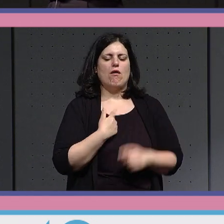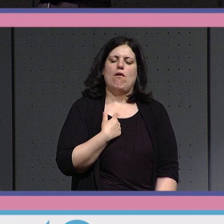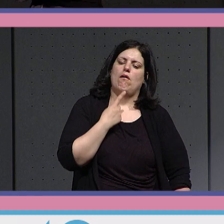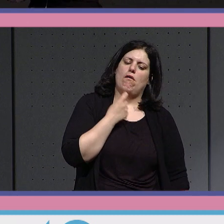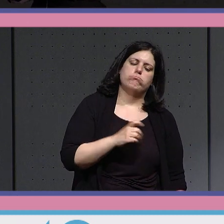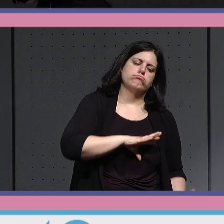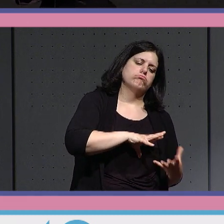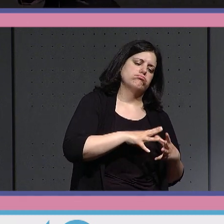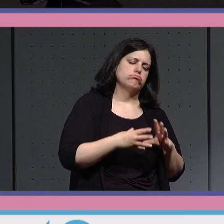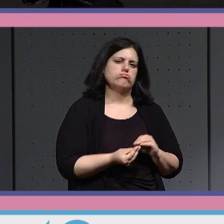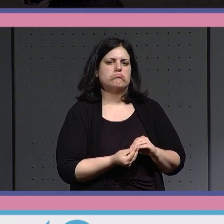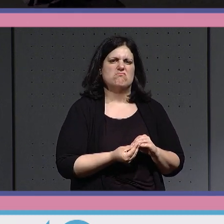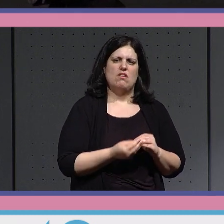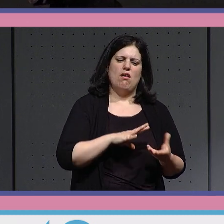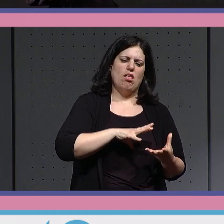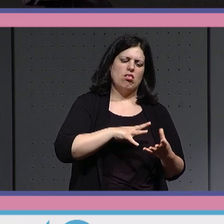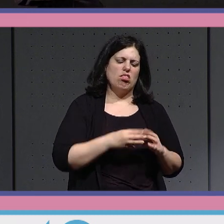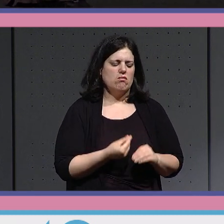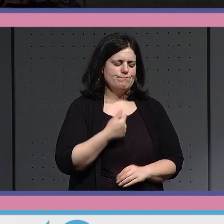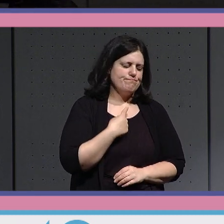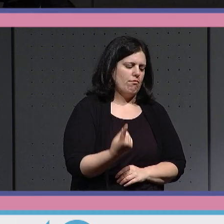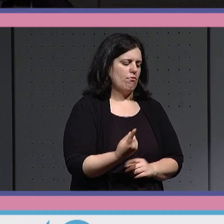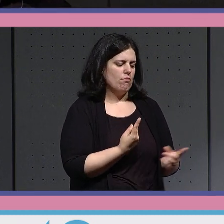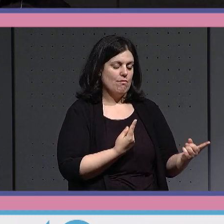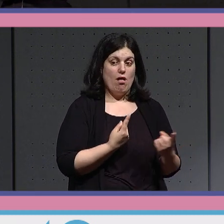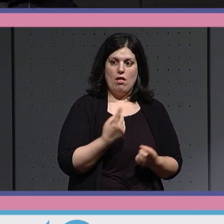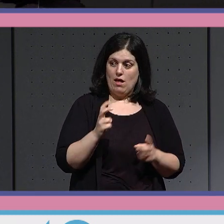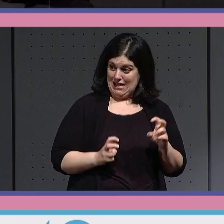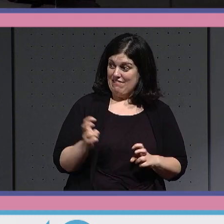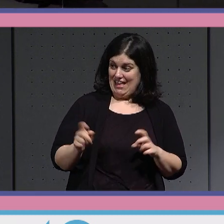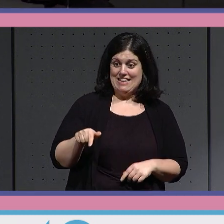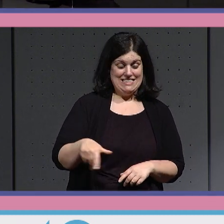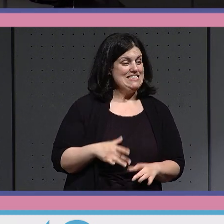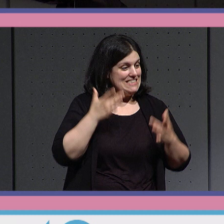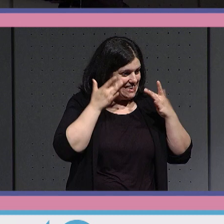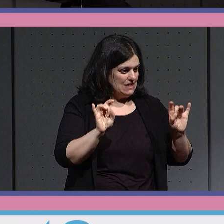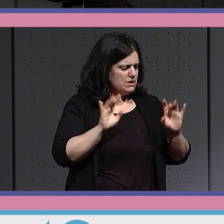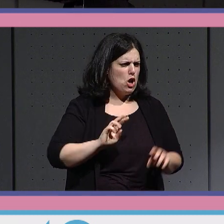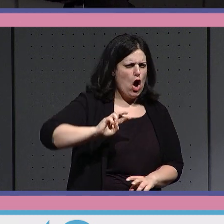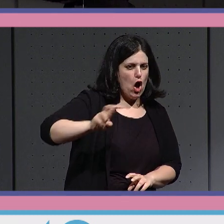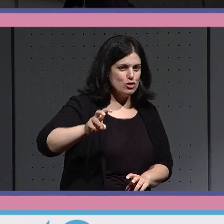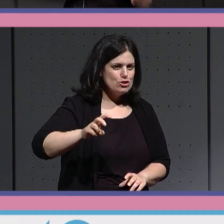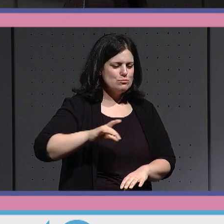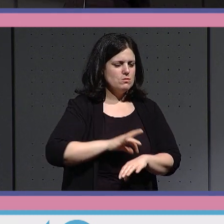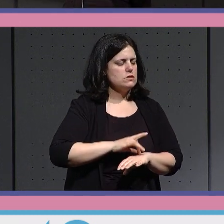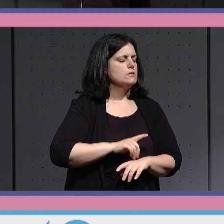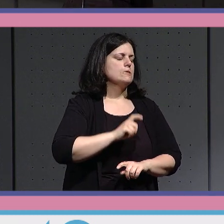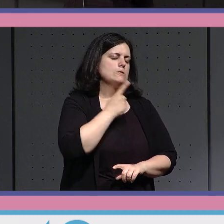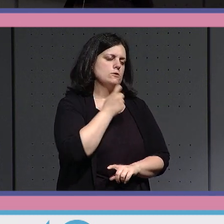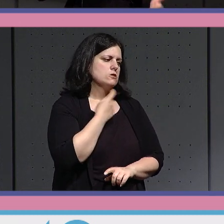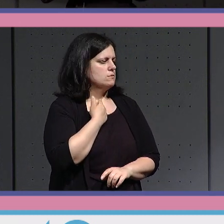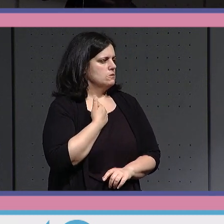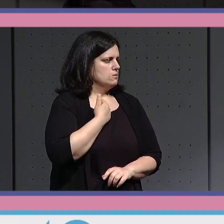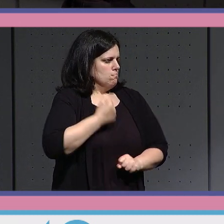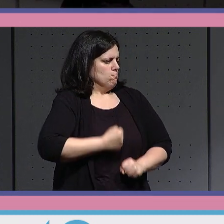estos cambios, da la sensación de que no, igual aquí vienen médicos que son especialmente sensibles, pero a los médicos nos cuesta mucho bajarnos de